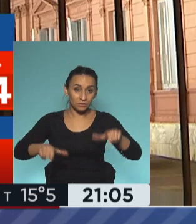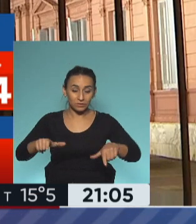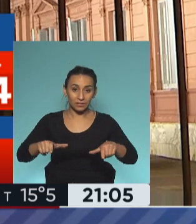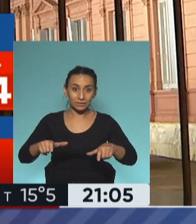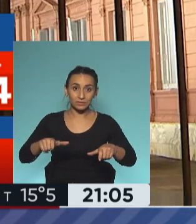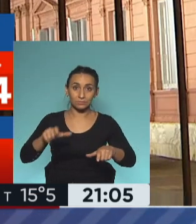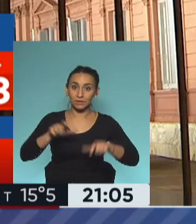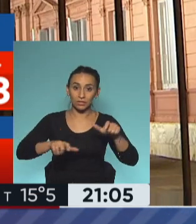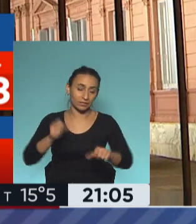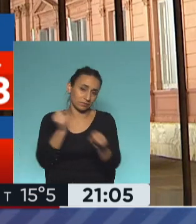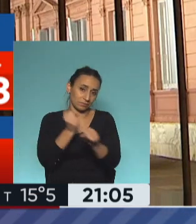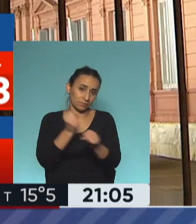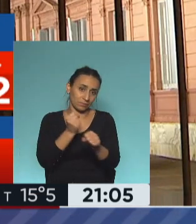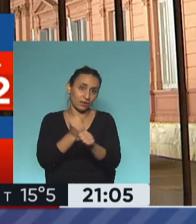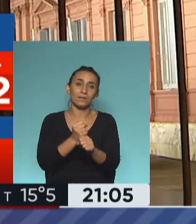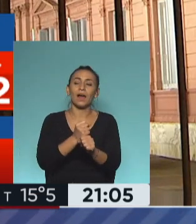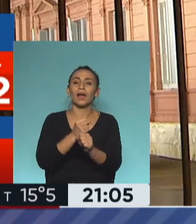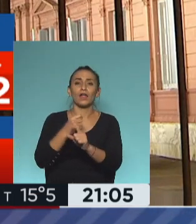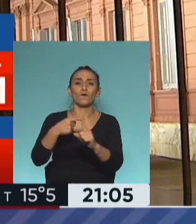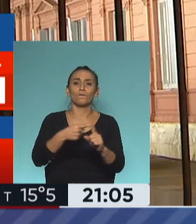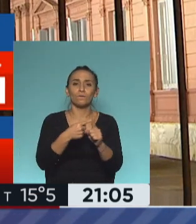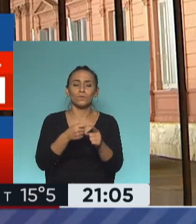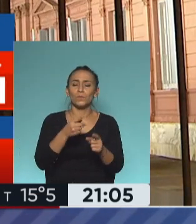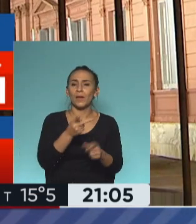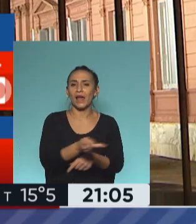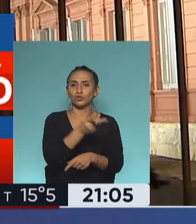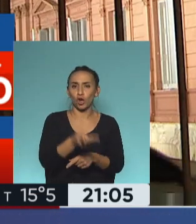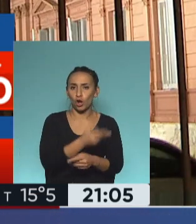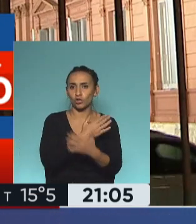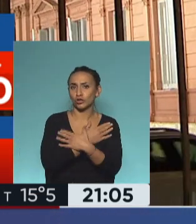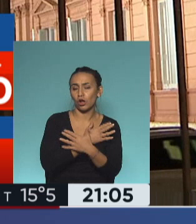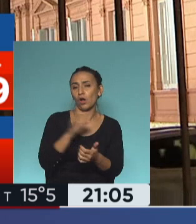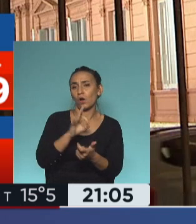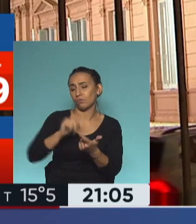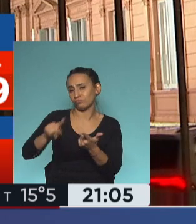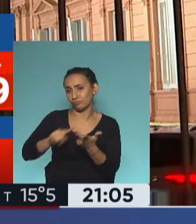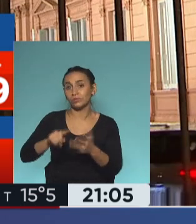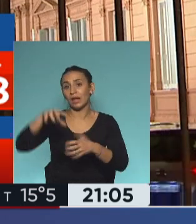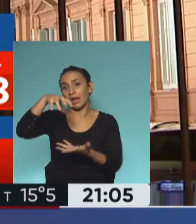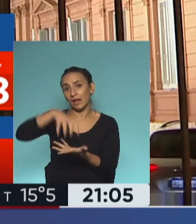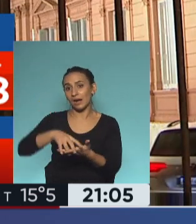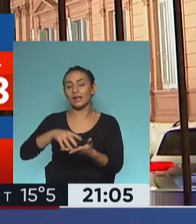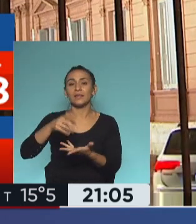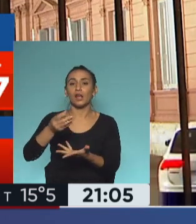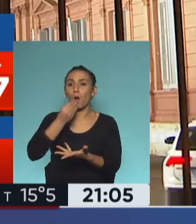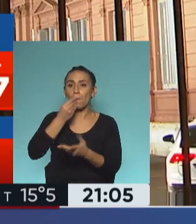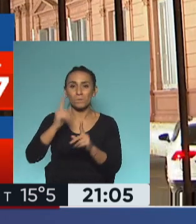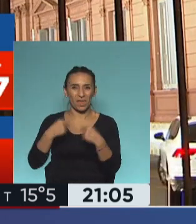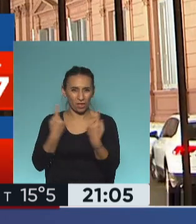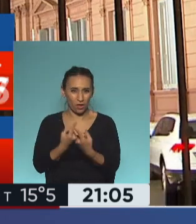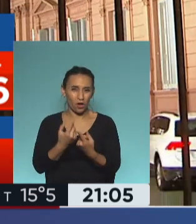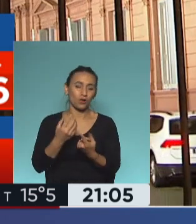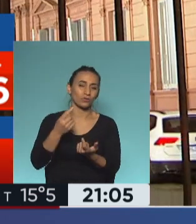de servicios funerarios, entierros y cremaciones. Las personas afectadas a la atención de comedores escolares, comunitarios y